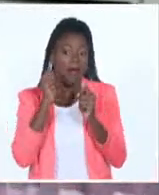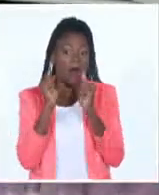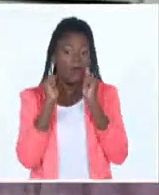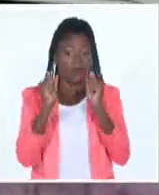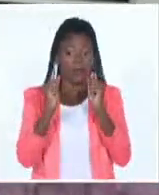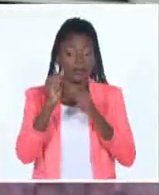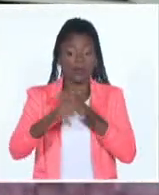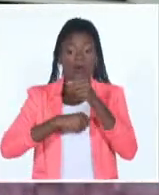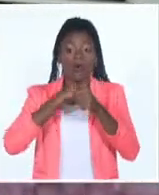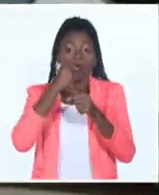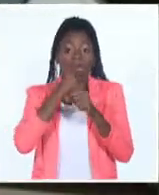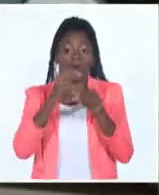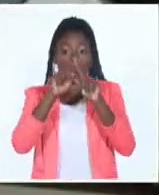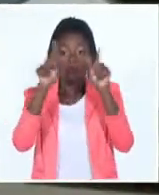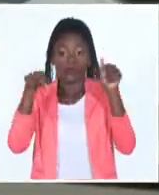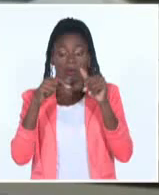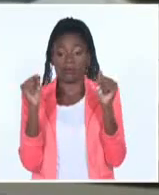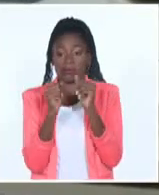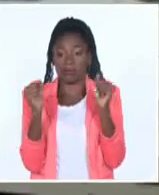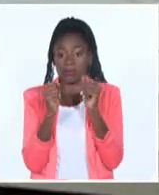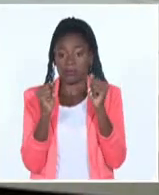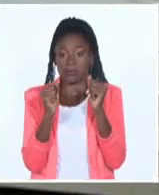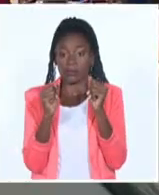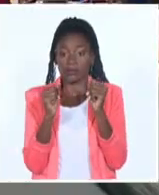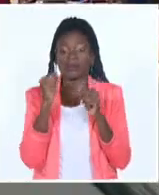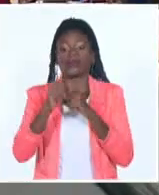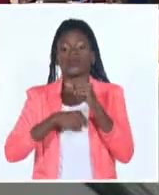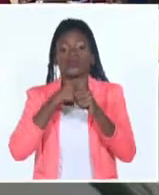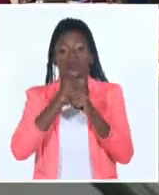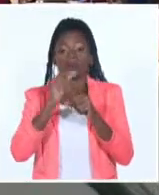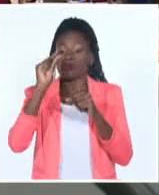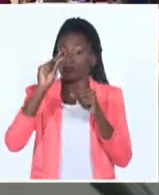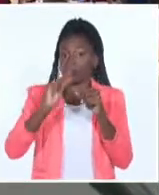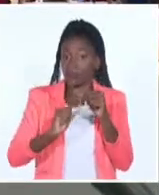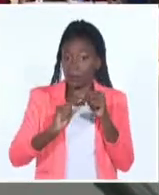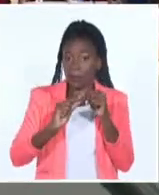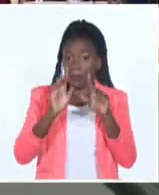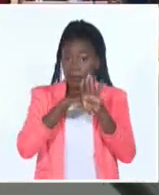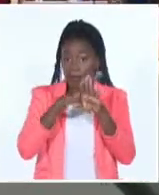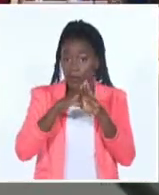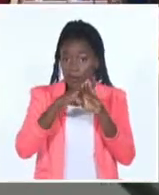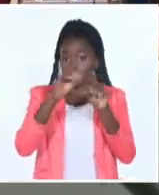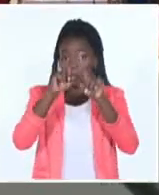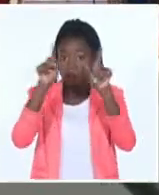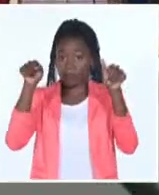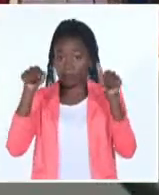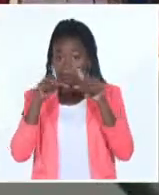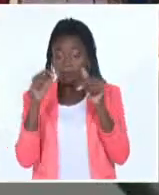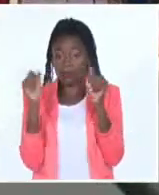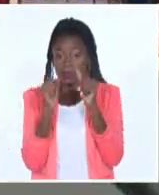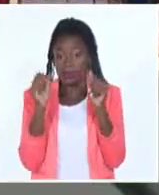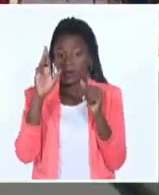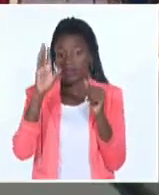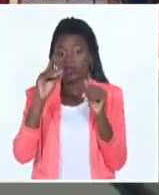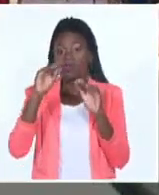uso de los aires acondicionados. Por tanto, hacer un uso racional de este tipo de equipo, evidentemente, trae como resultado